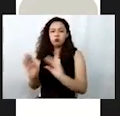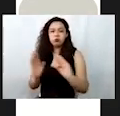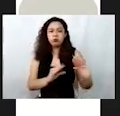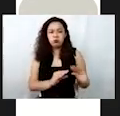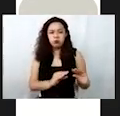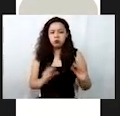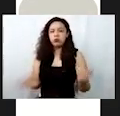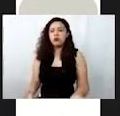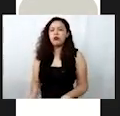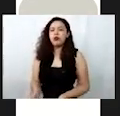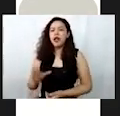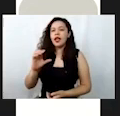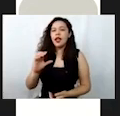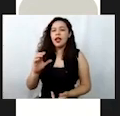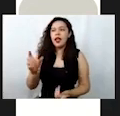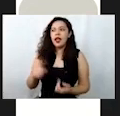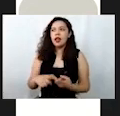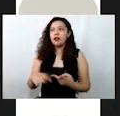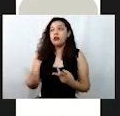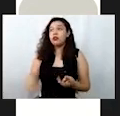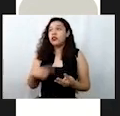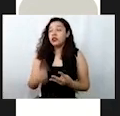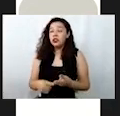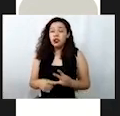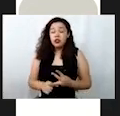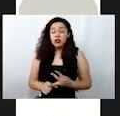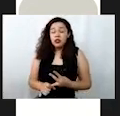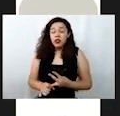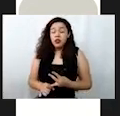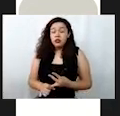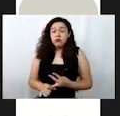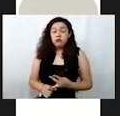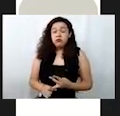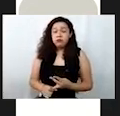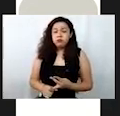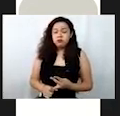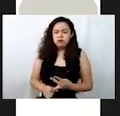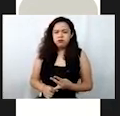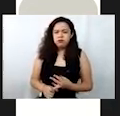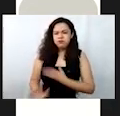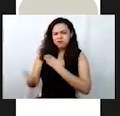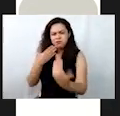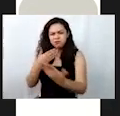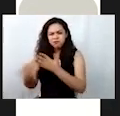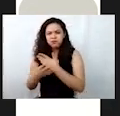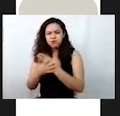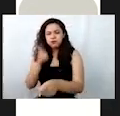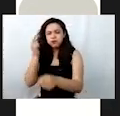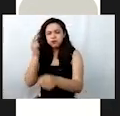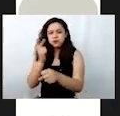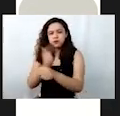desde la parte de cómo identificar líneas de acción dentro de programas y